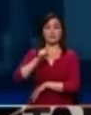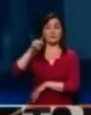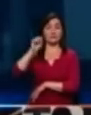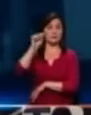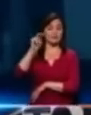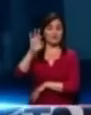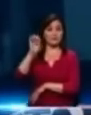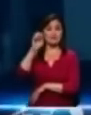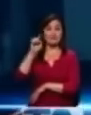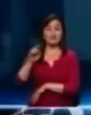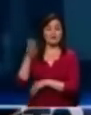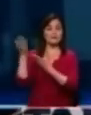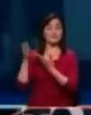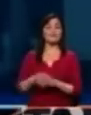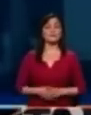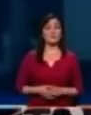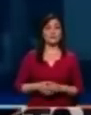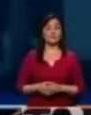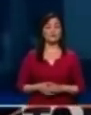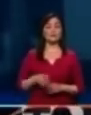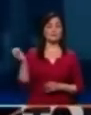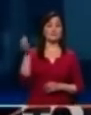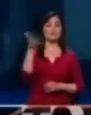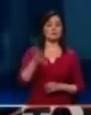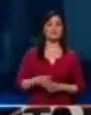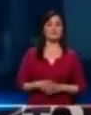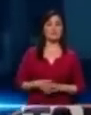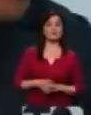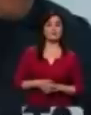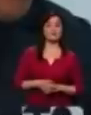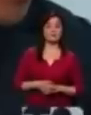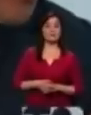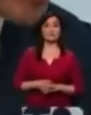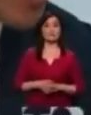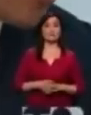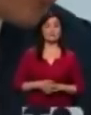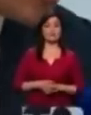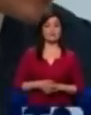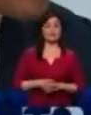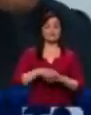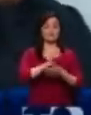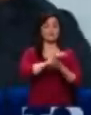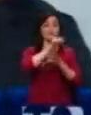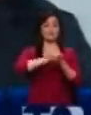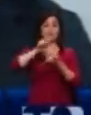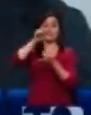votos nulos tienen 9,20%. Y blancos 6,70%. Entre blancos y nulos